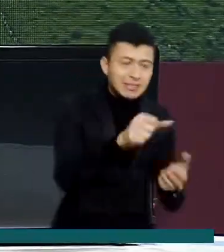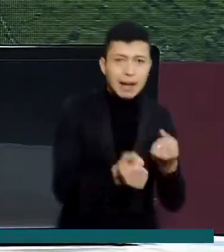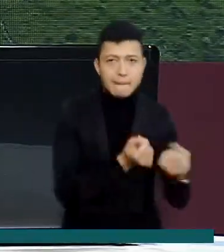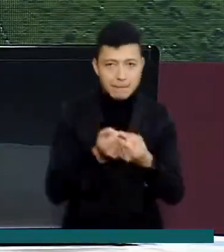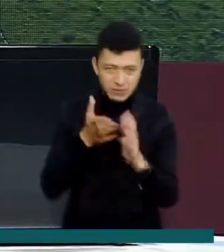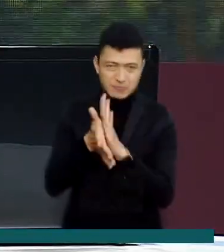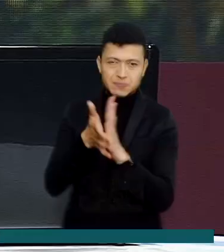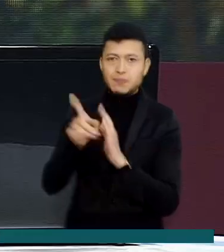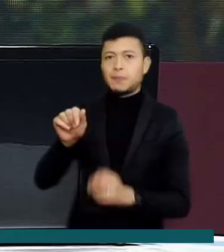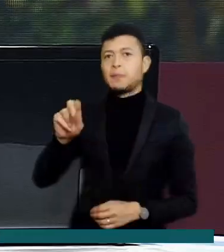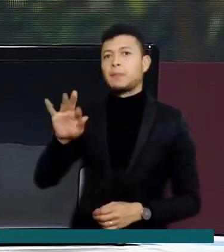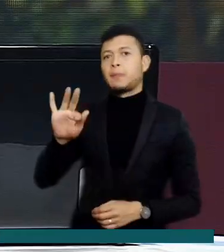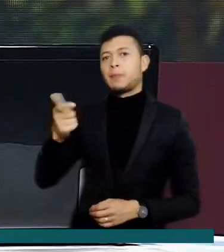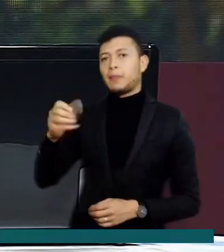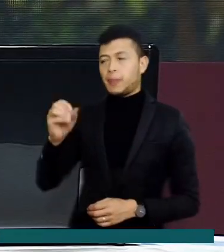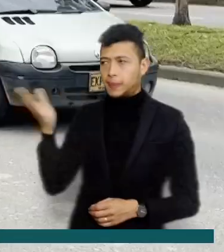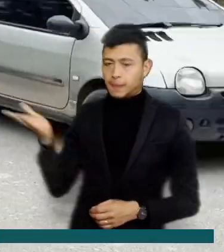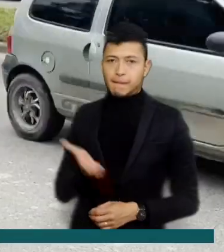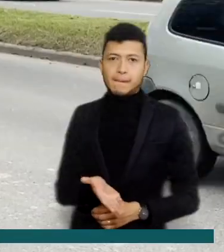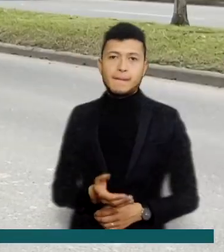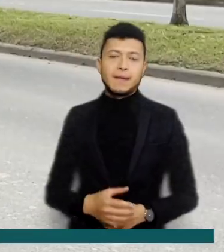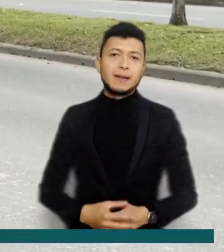Molina, quien nos tiene todos los detalles.